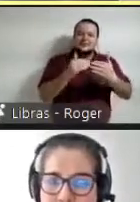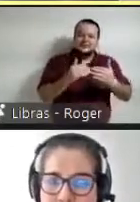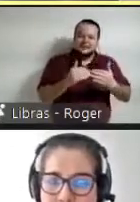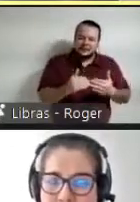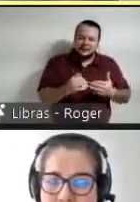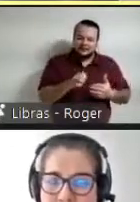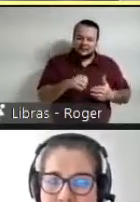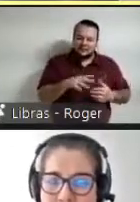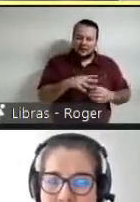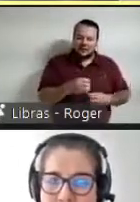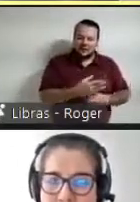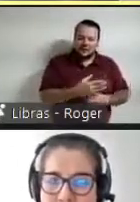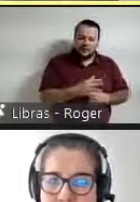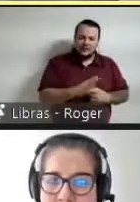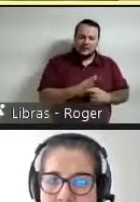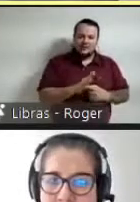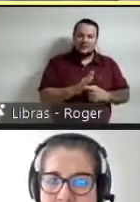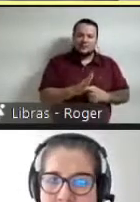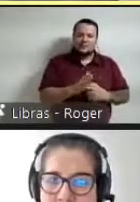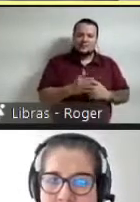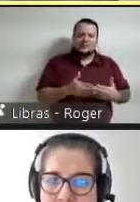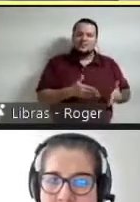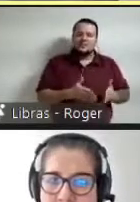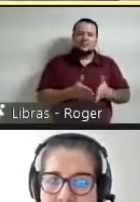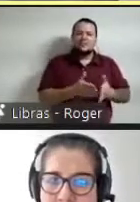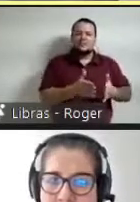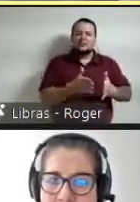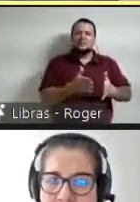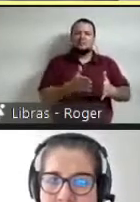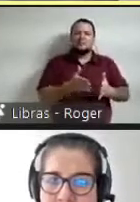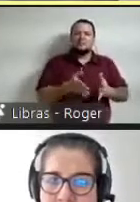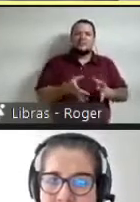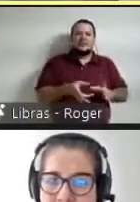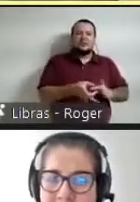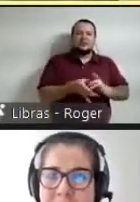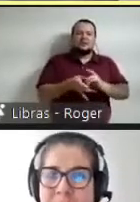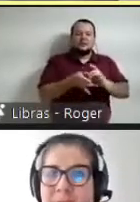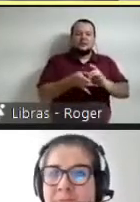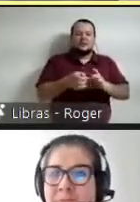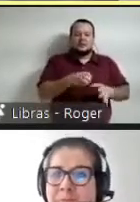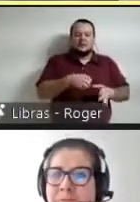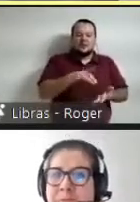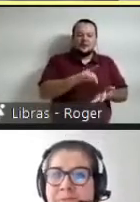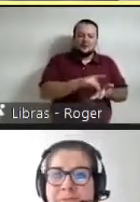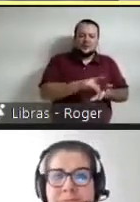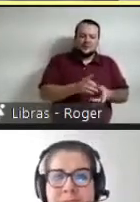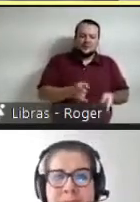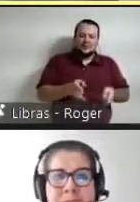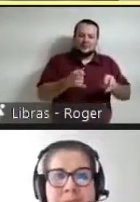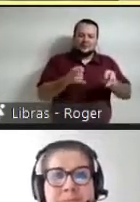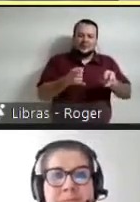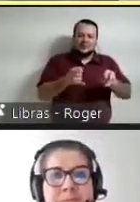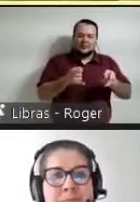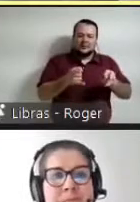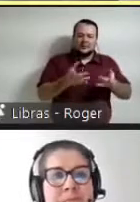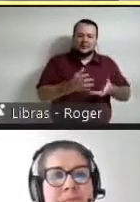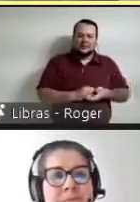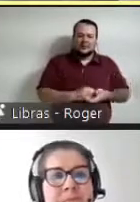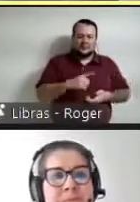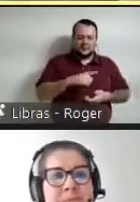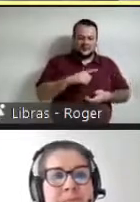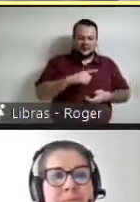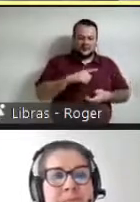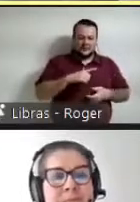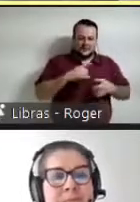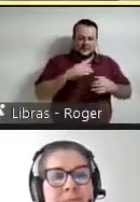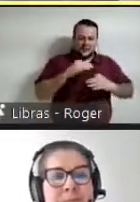edificio esta imagen de la ciudad prohibida donde un andamio con mucho cuidado